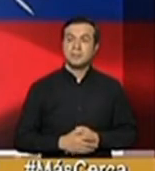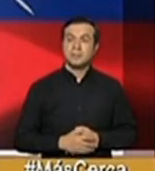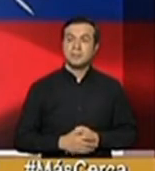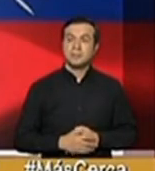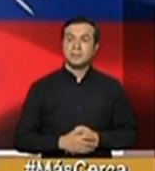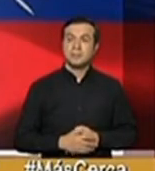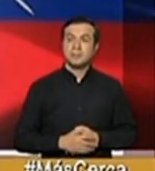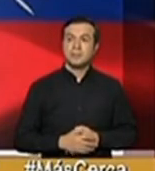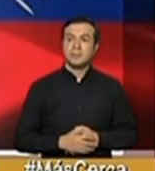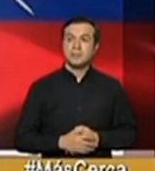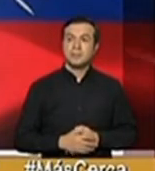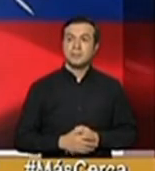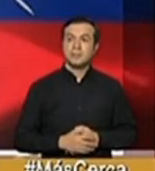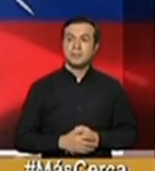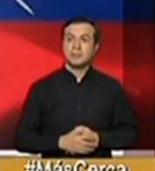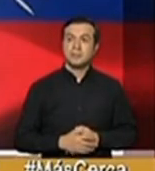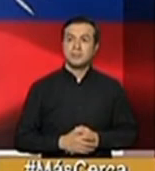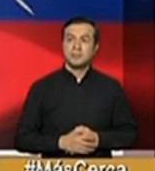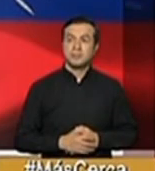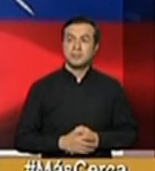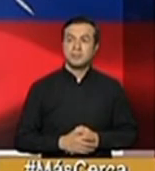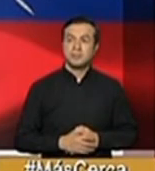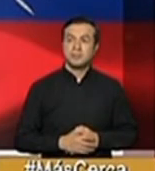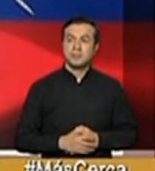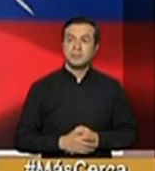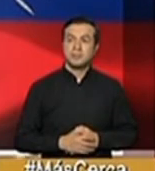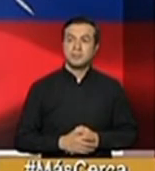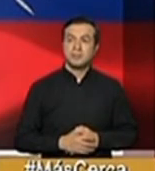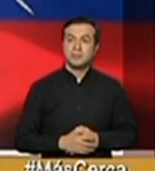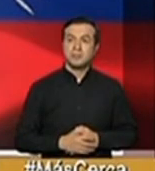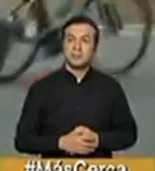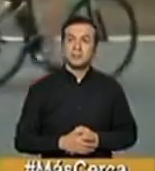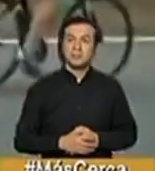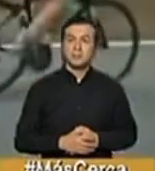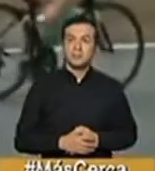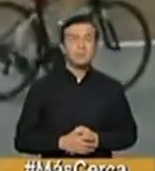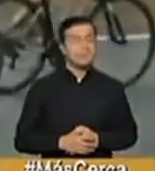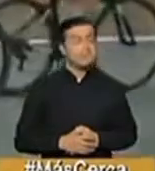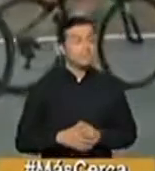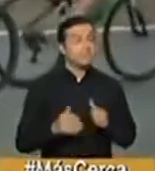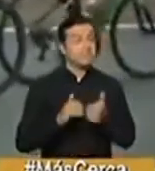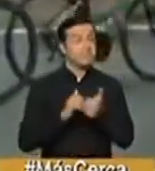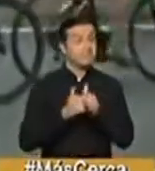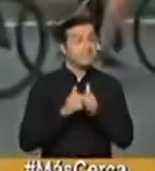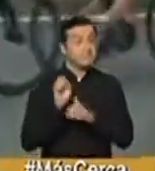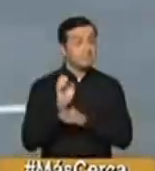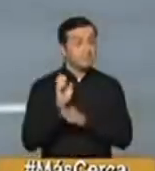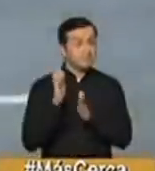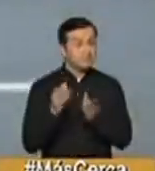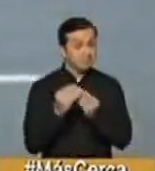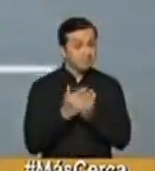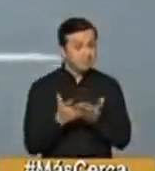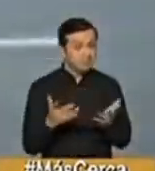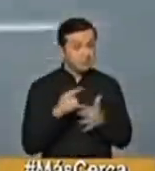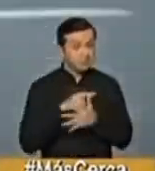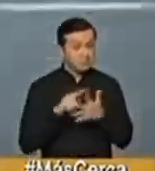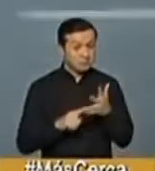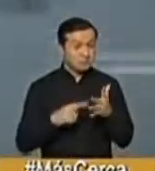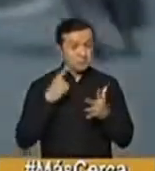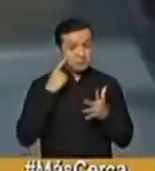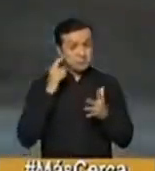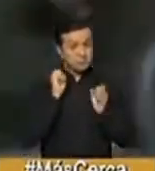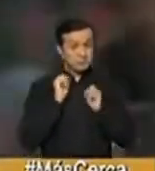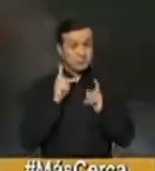200 metros remo in y 1000 metros remo in. Para los deportistas ecuatorianos, esta opción les brindará